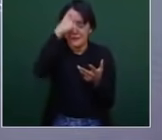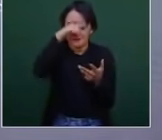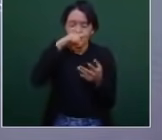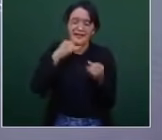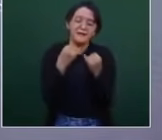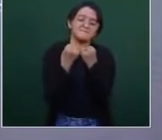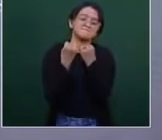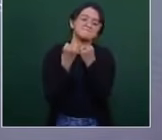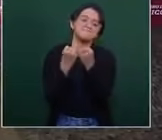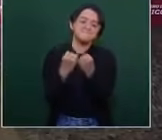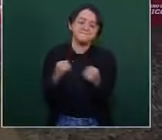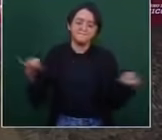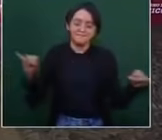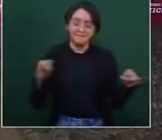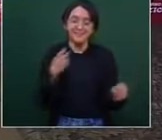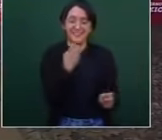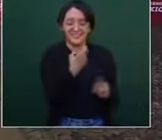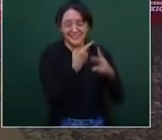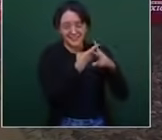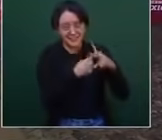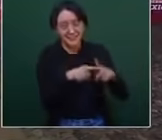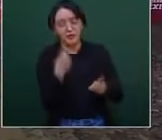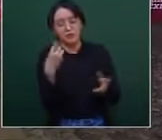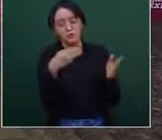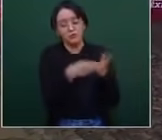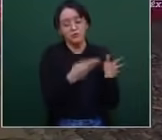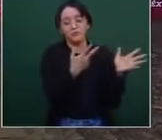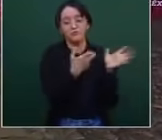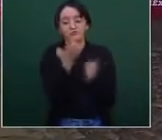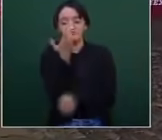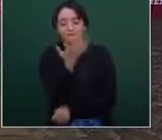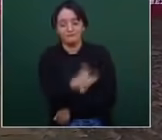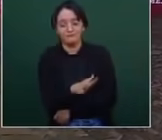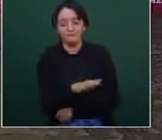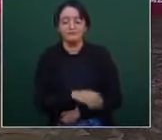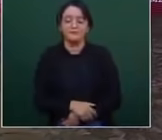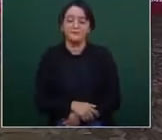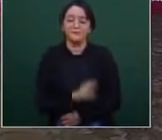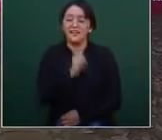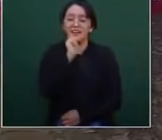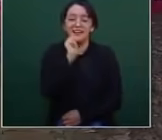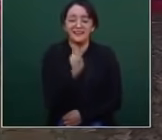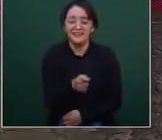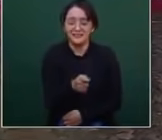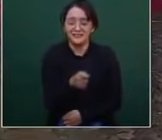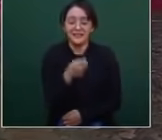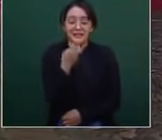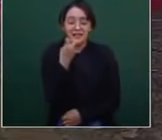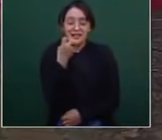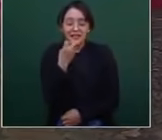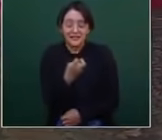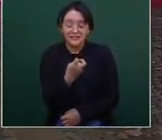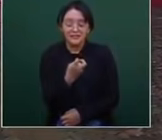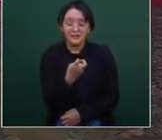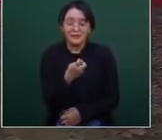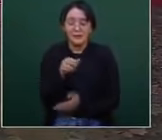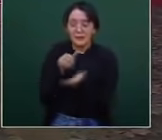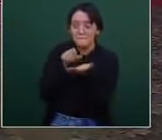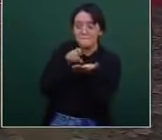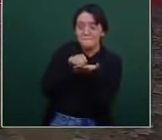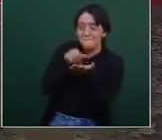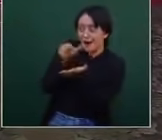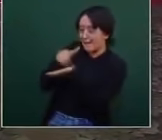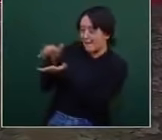iniciado en 1810. En otras palabras, este hecho representa la culminación